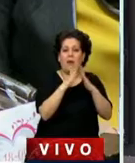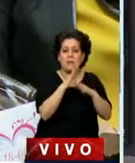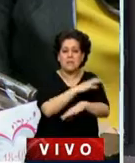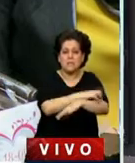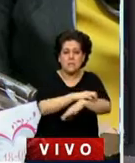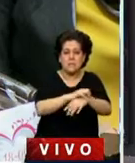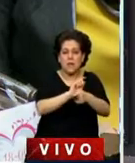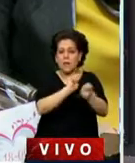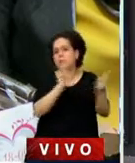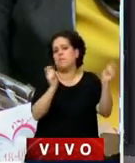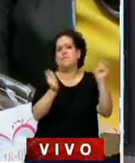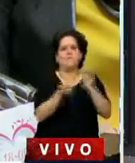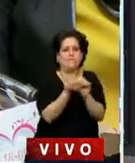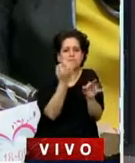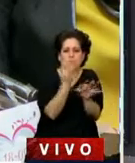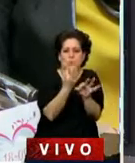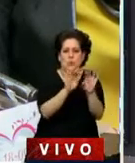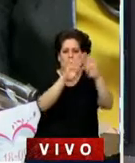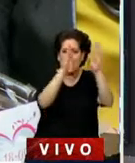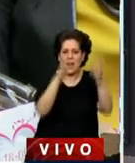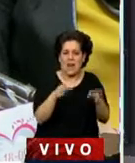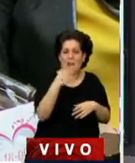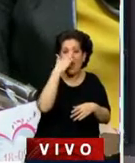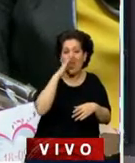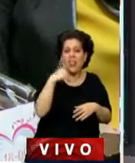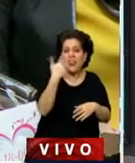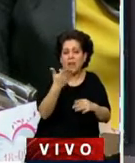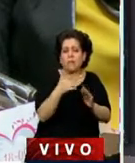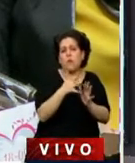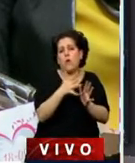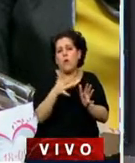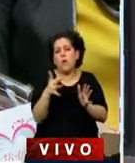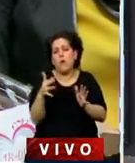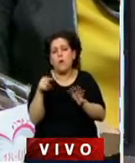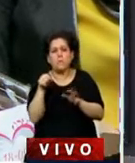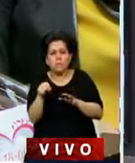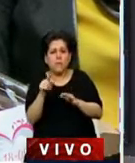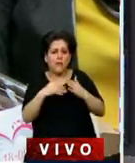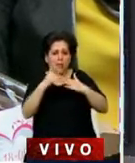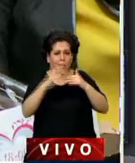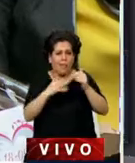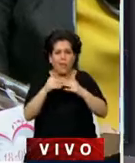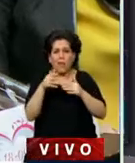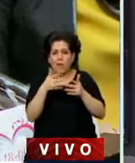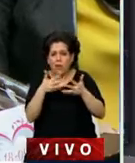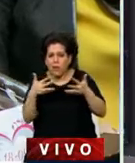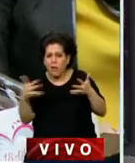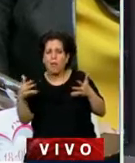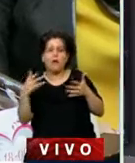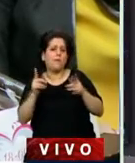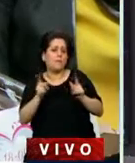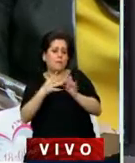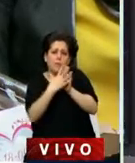ruta hacia Hachal, así que hay una serie de obras que en un primer momento no estaban y logramos junto